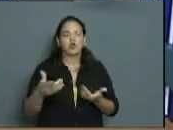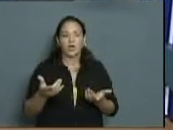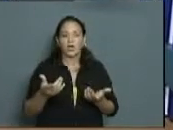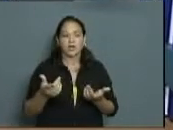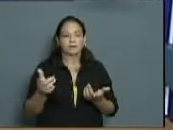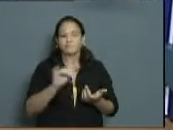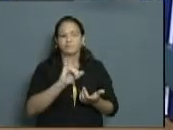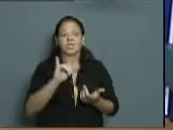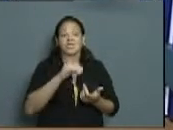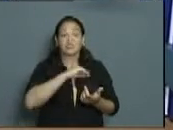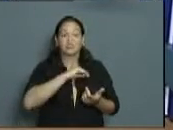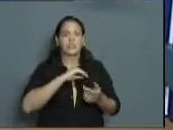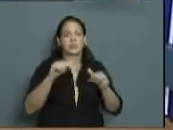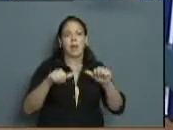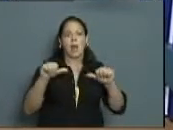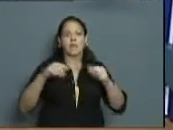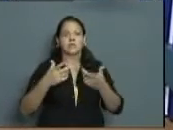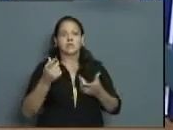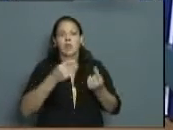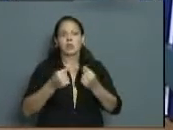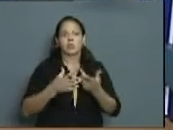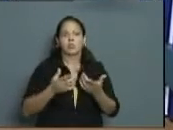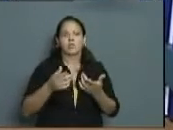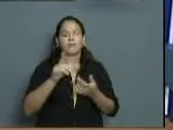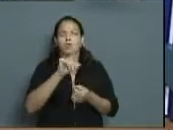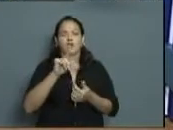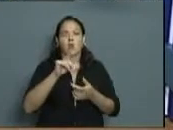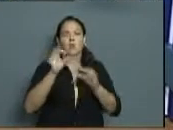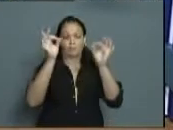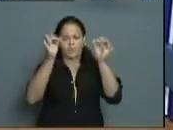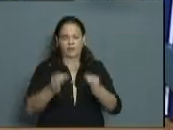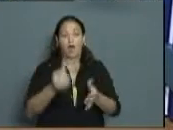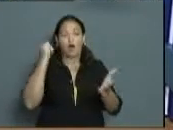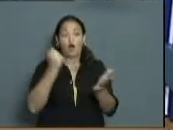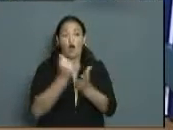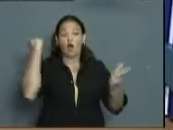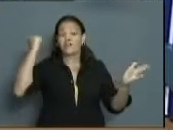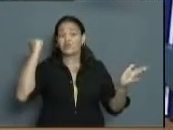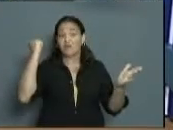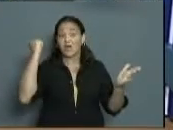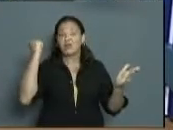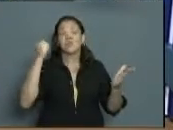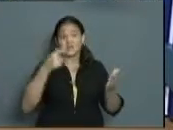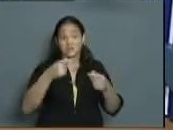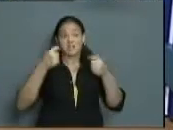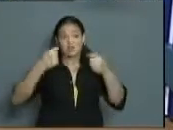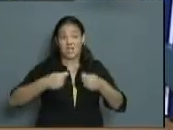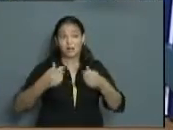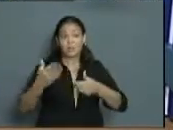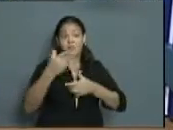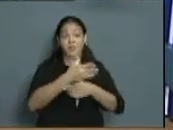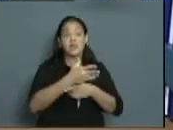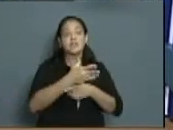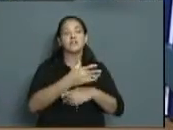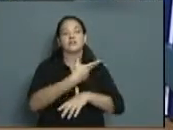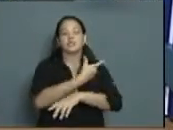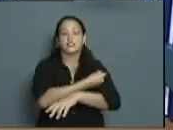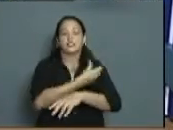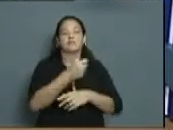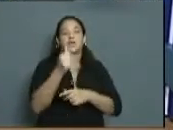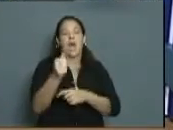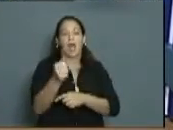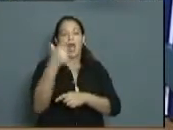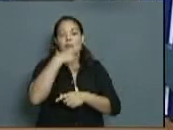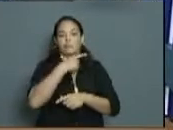un PCR, quizás usted tuvo un test positivo, pero no se diagnosticó con un PCR, usted se va a vacunar con Abdala. Con Abdala. Es lo que